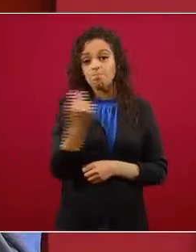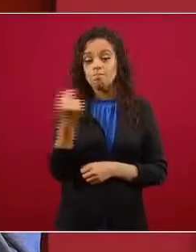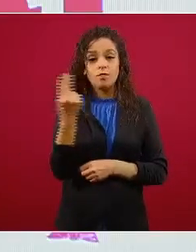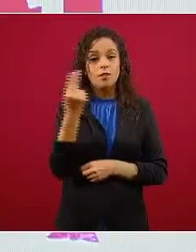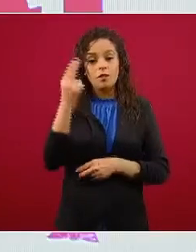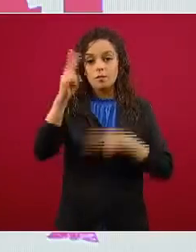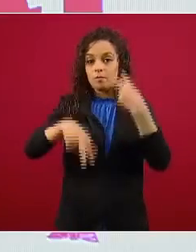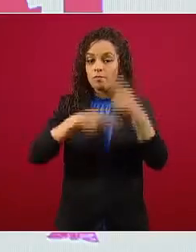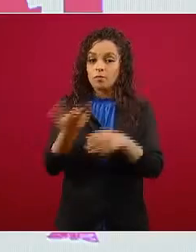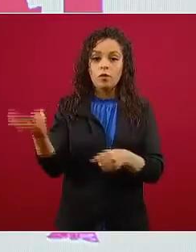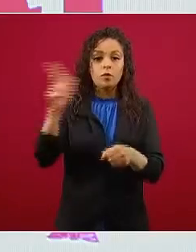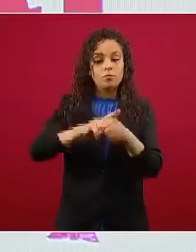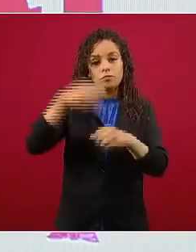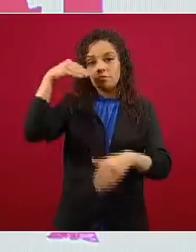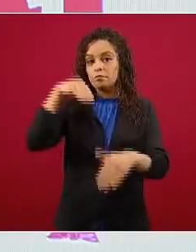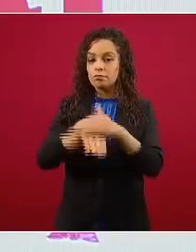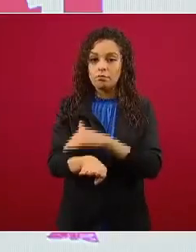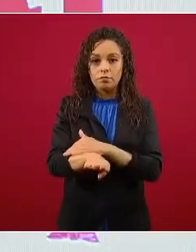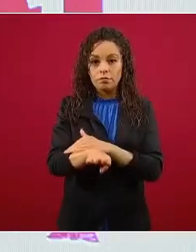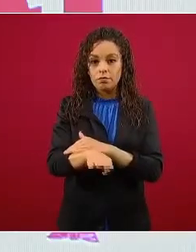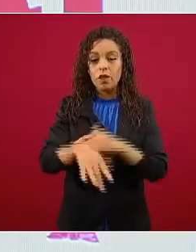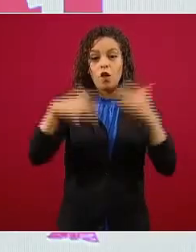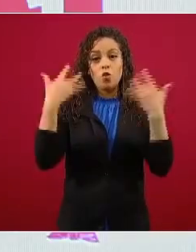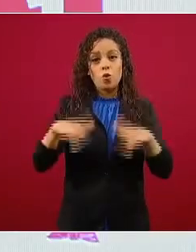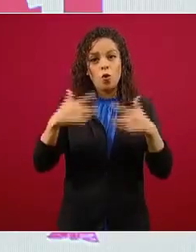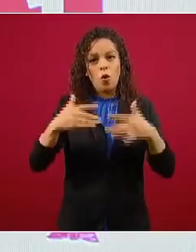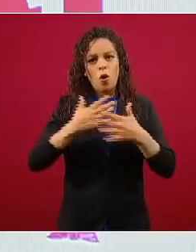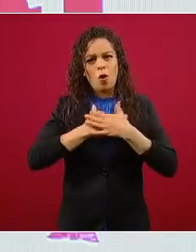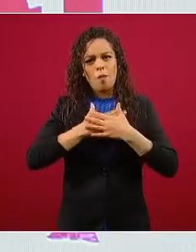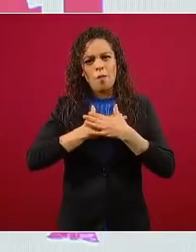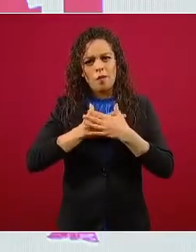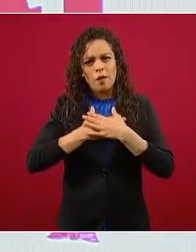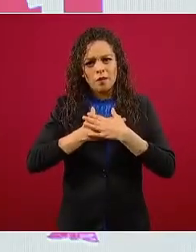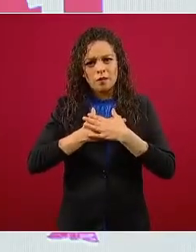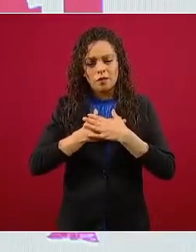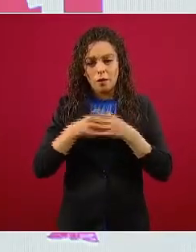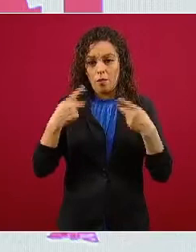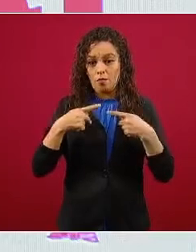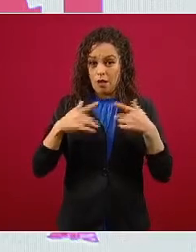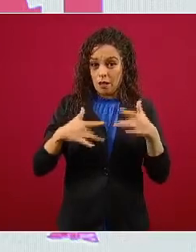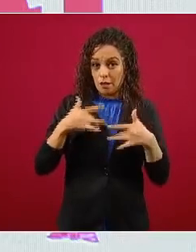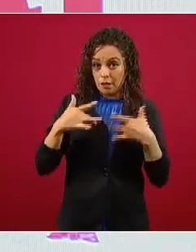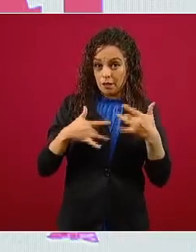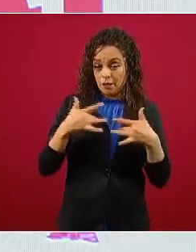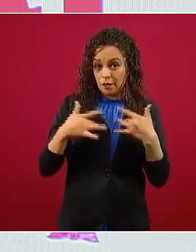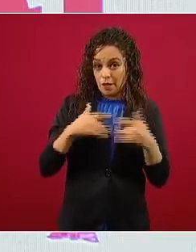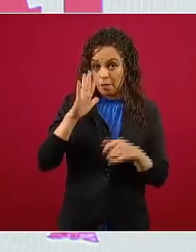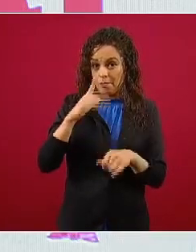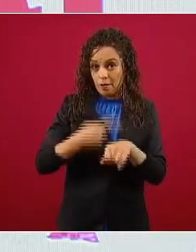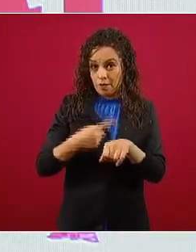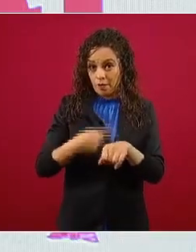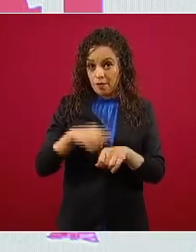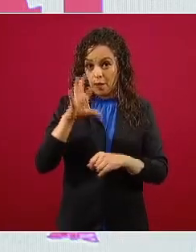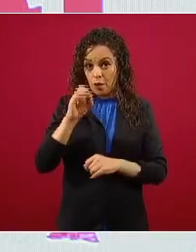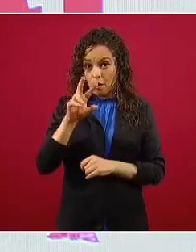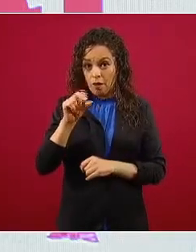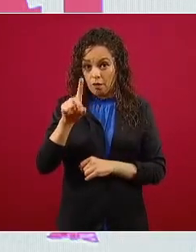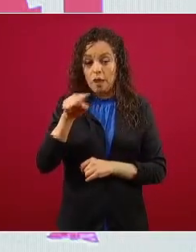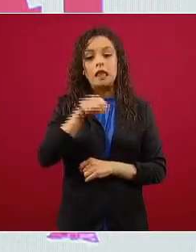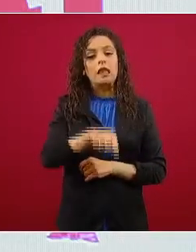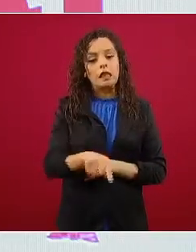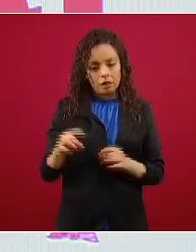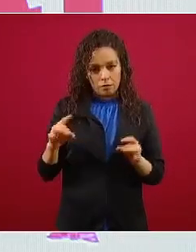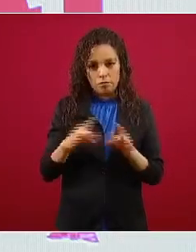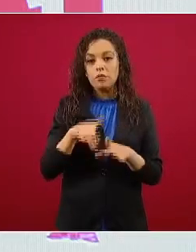médica. Si hay dolor de pecho en alguien que tiene los síntomas de COVID, eso es una urgencia médica,